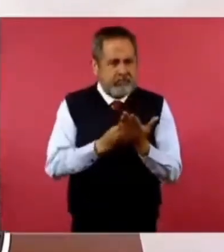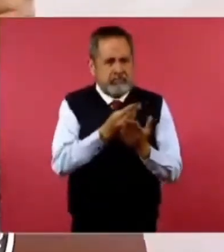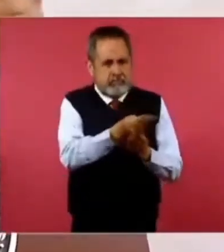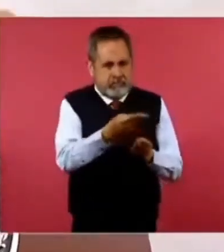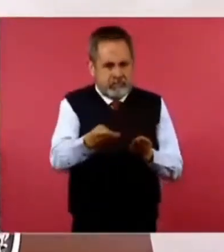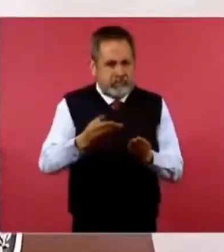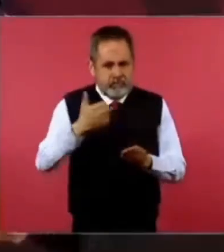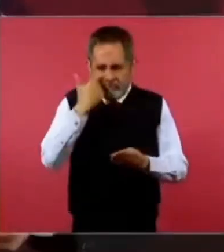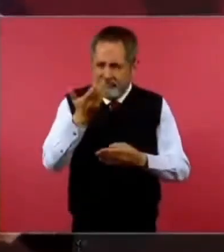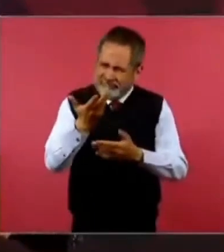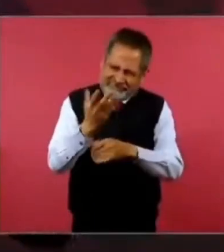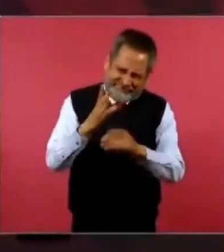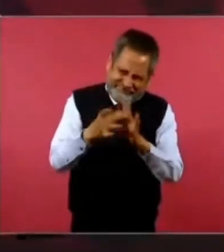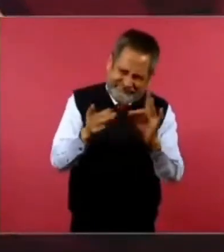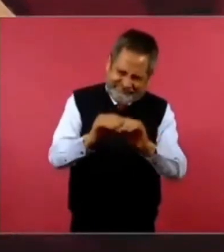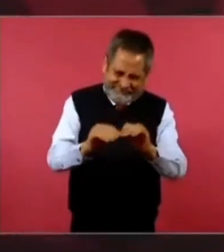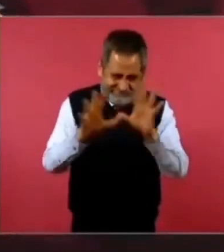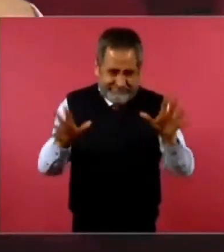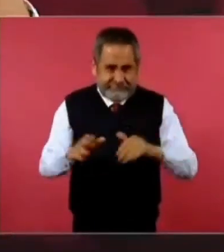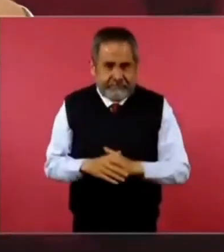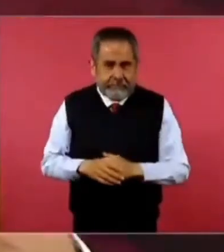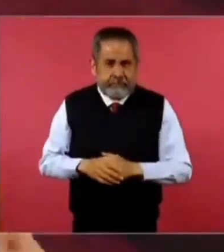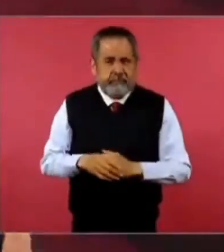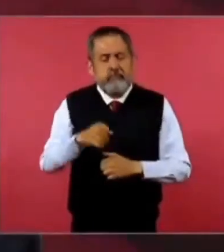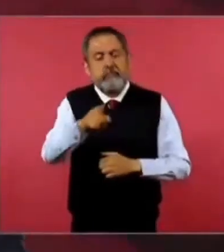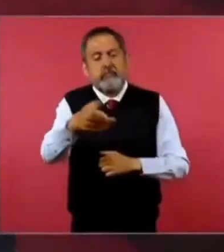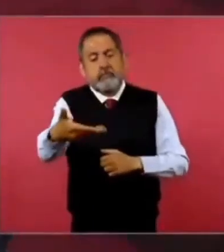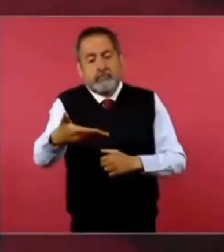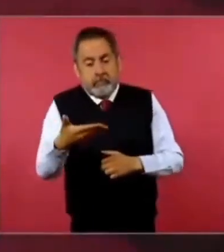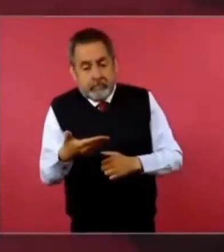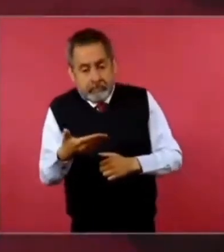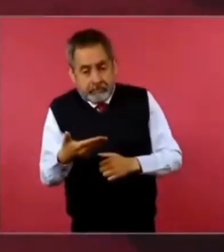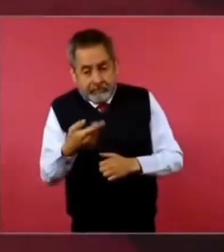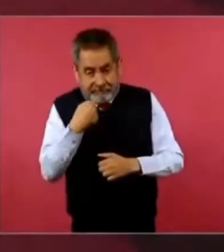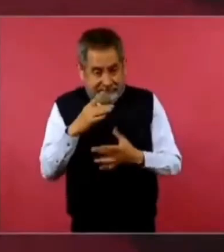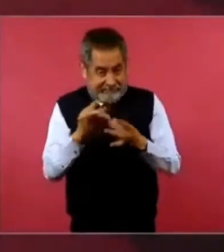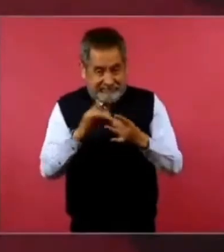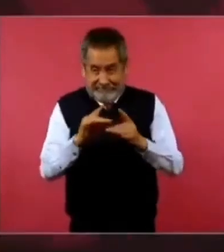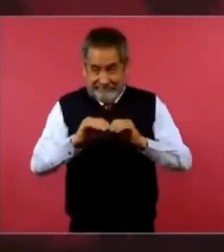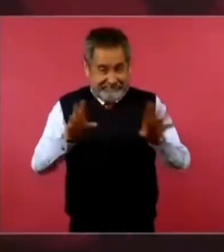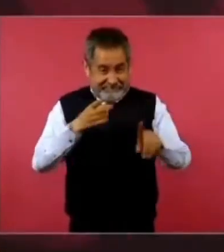porque quiero aclarar muchas cosas, porque lo que estás planteando,